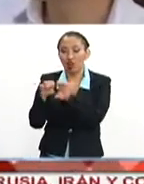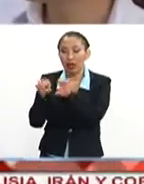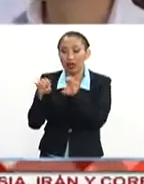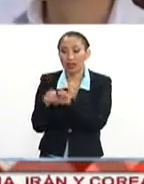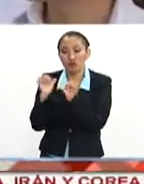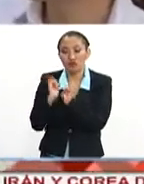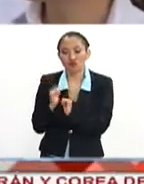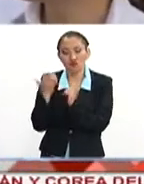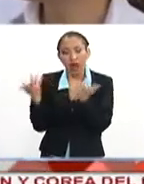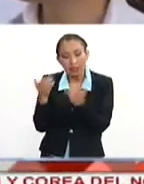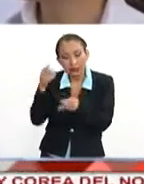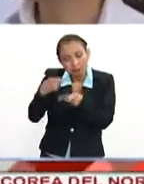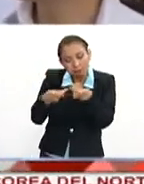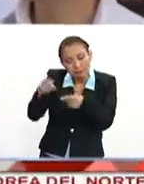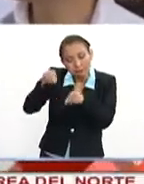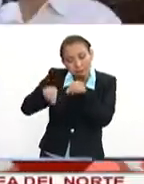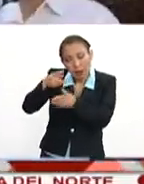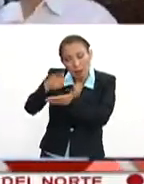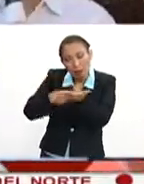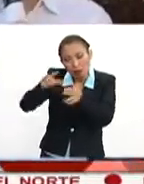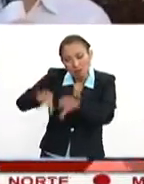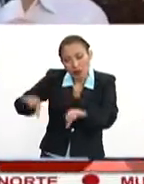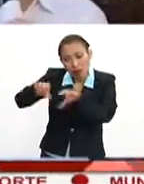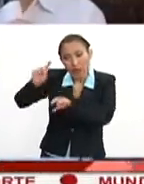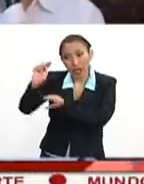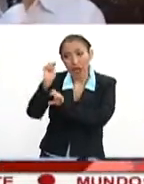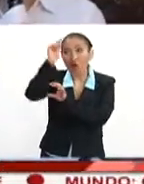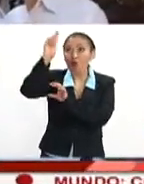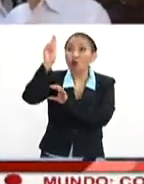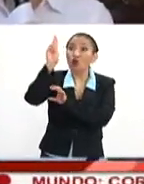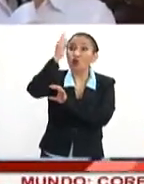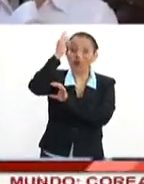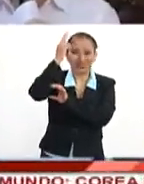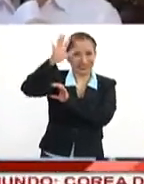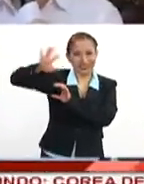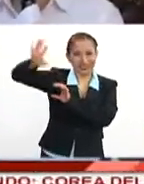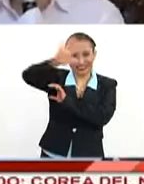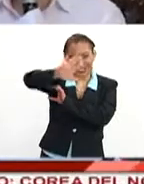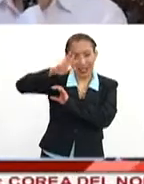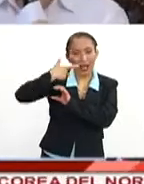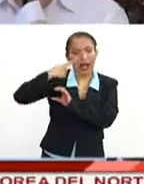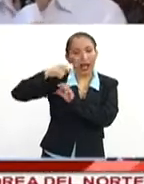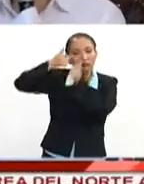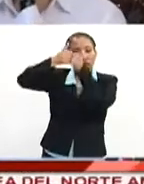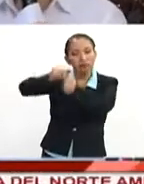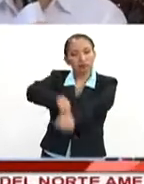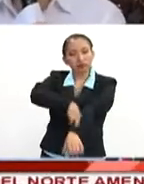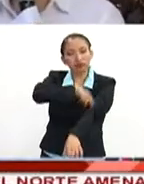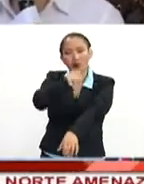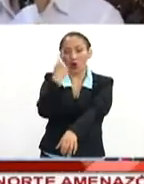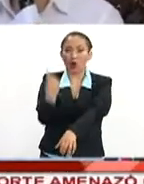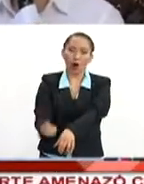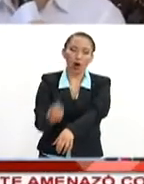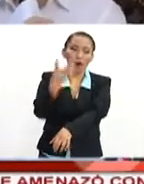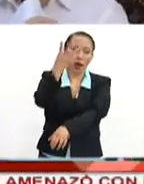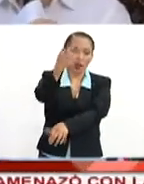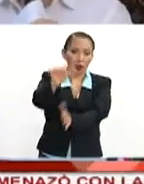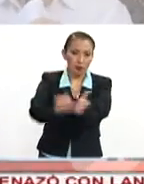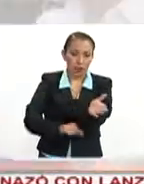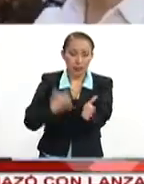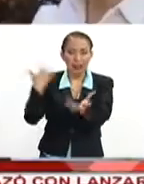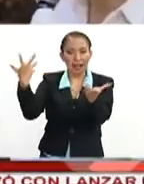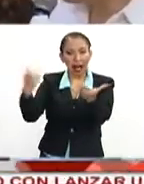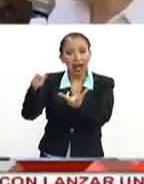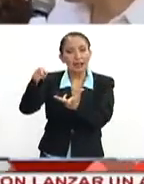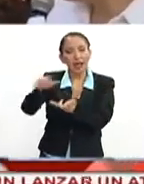equipo encargado de desarrollar programación para tecnología de uso espacial, estancia intensiva que tendrá duración de un cuatrimestre y que